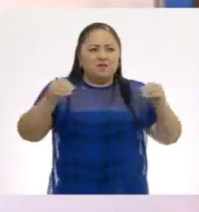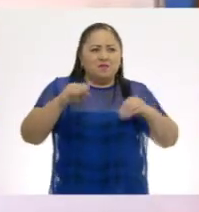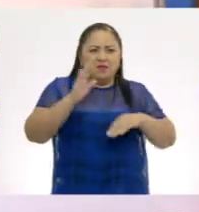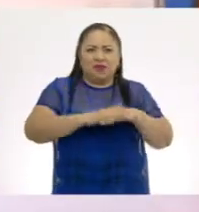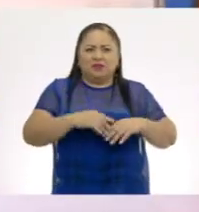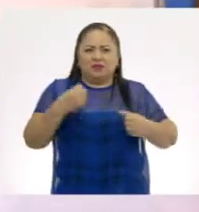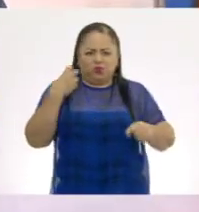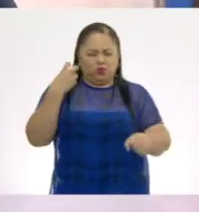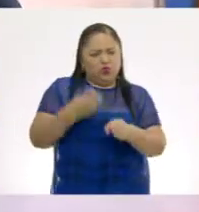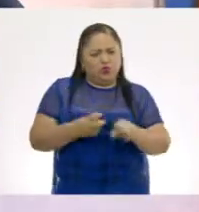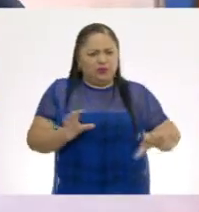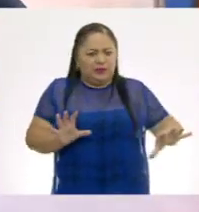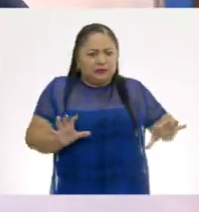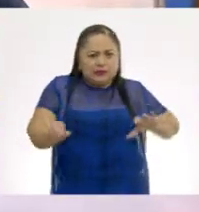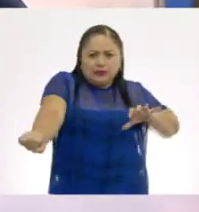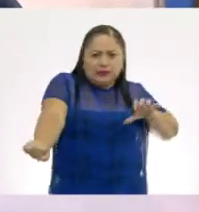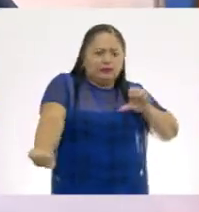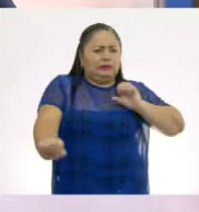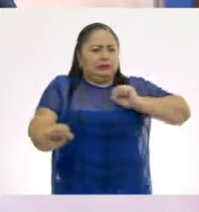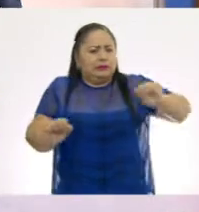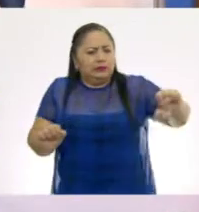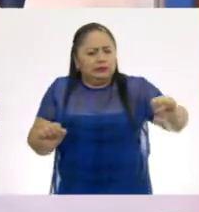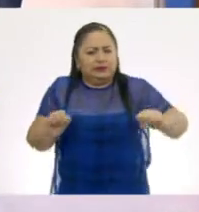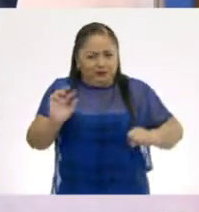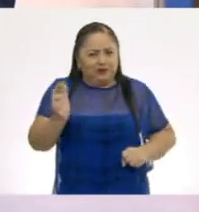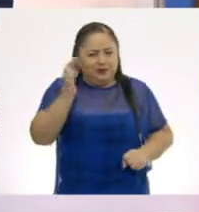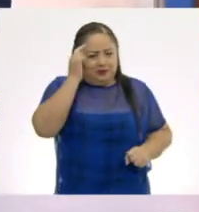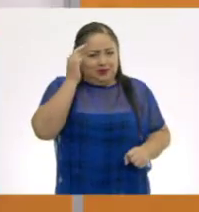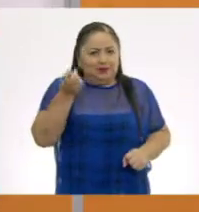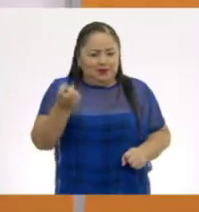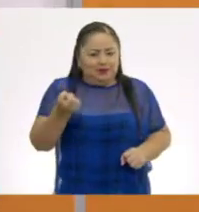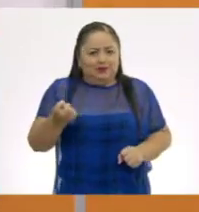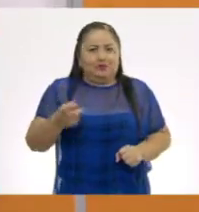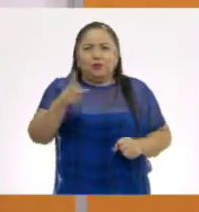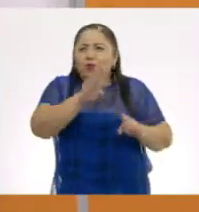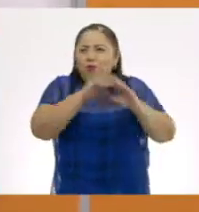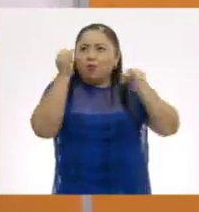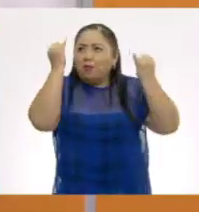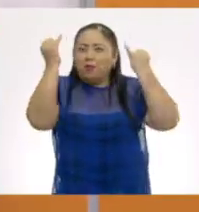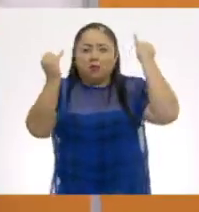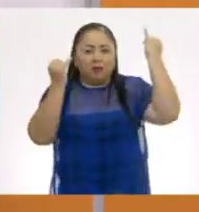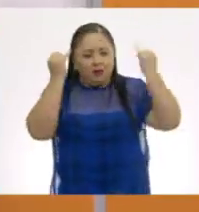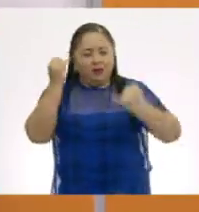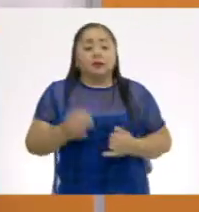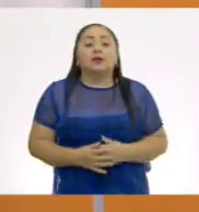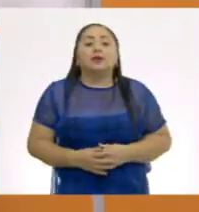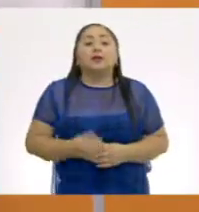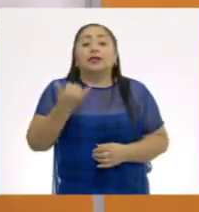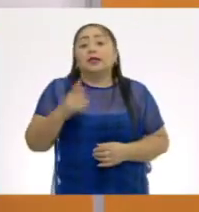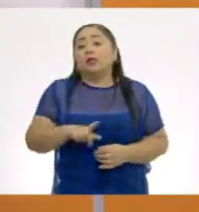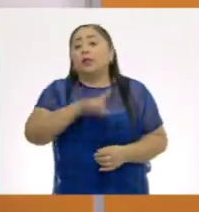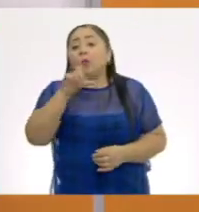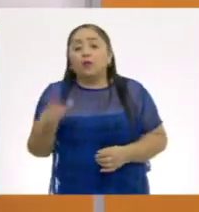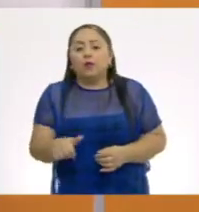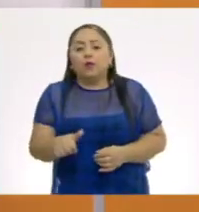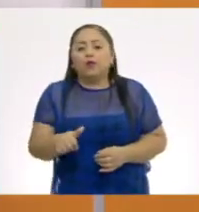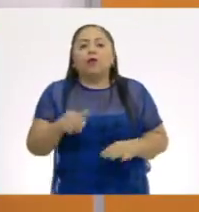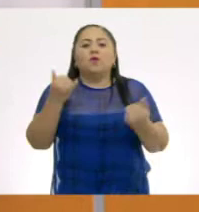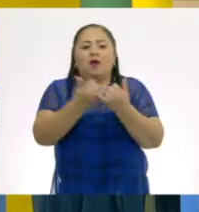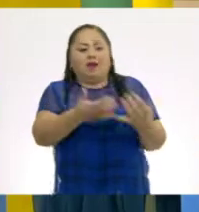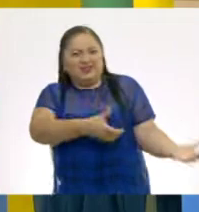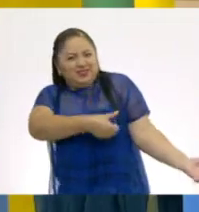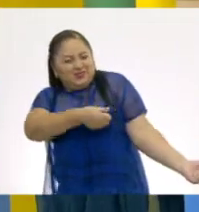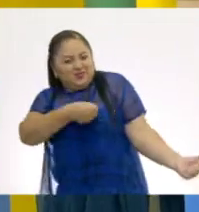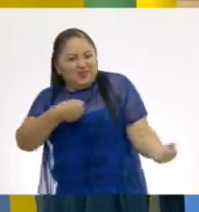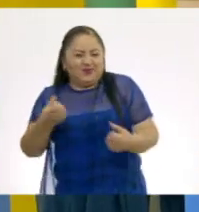resistencia y fuerza. Y más fuerza, exactamente, utilizando nuestra imaginación. Y después a jalarlo